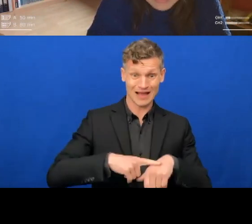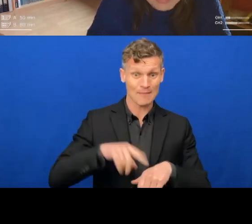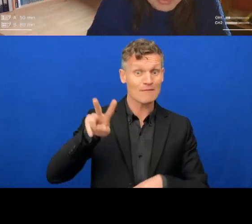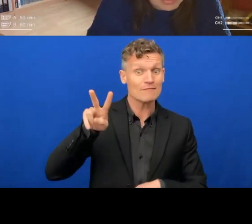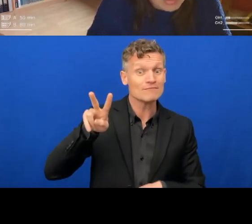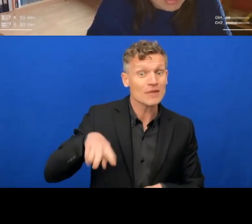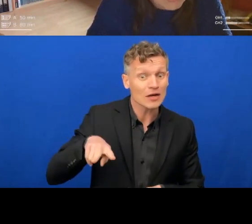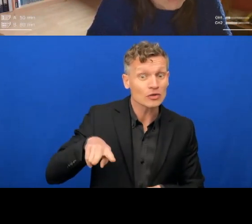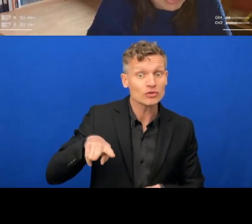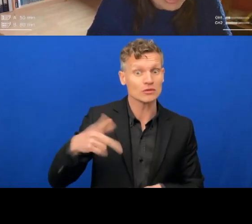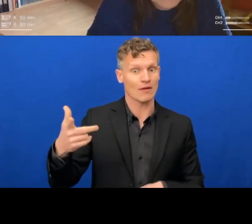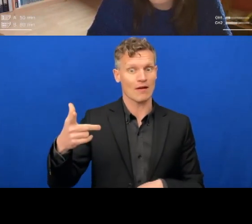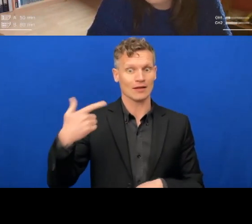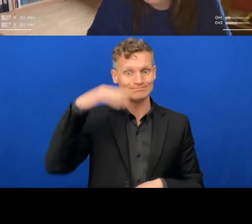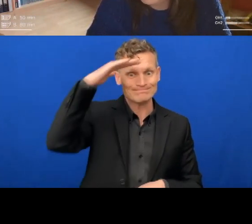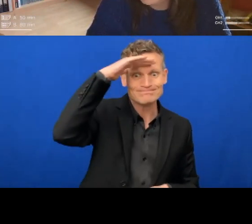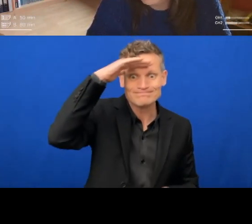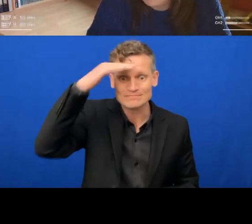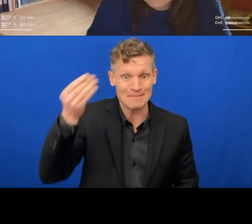Flandes, entonces, no había ningún otro